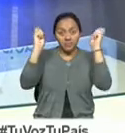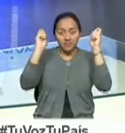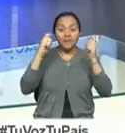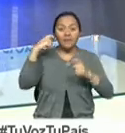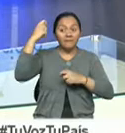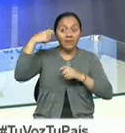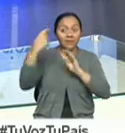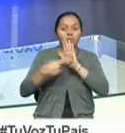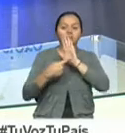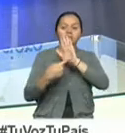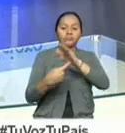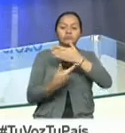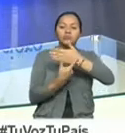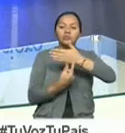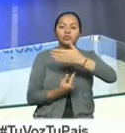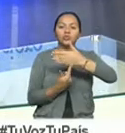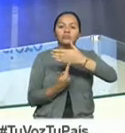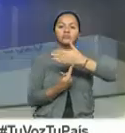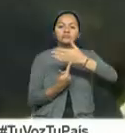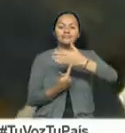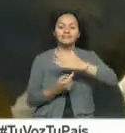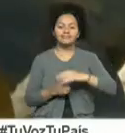de la región sur del Ecuador.